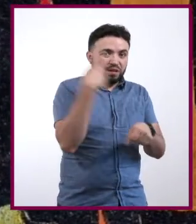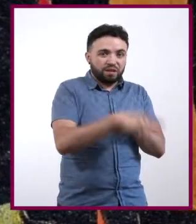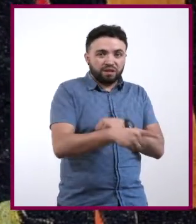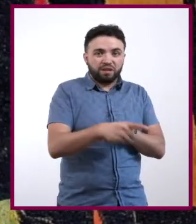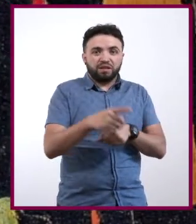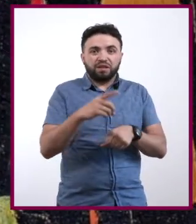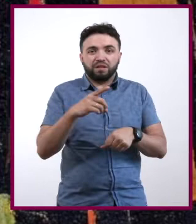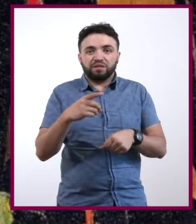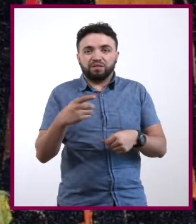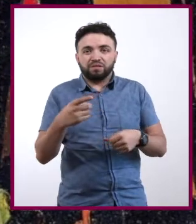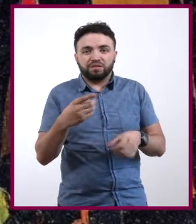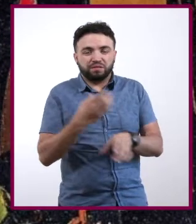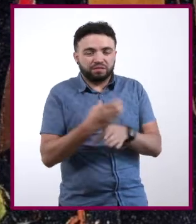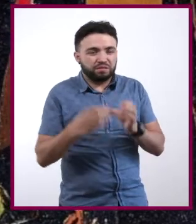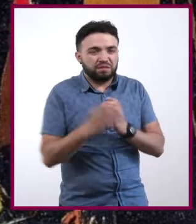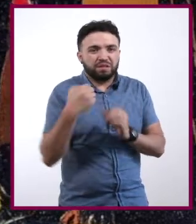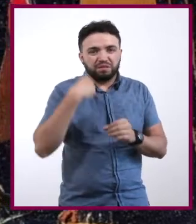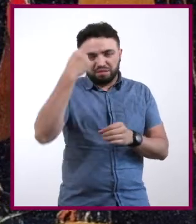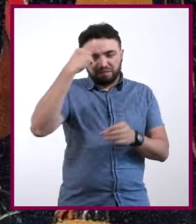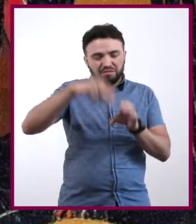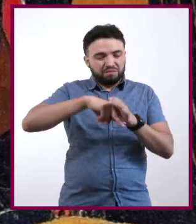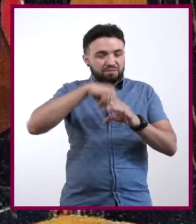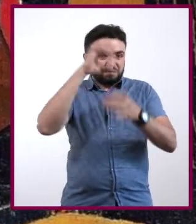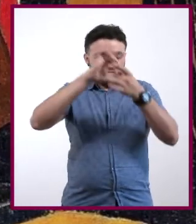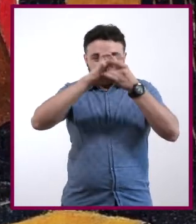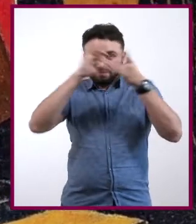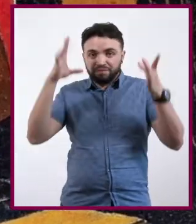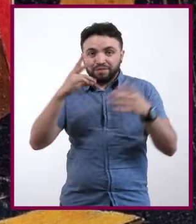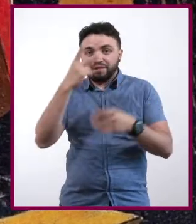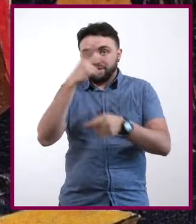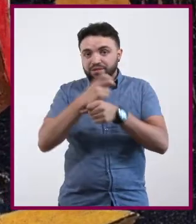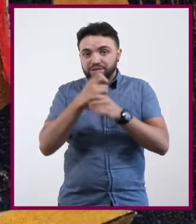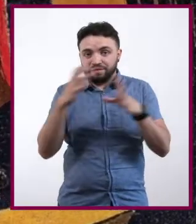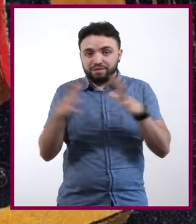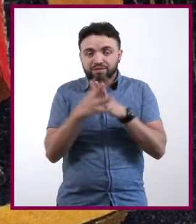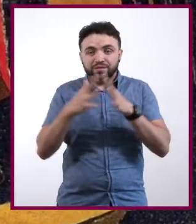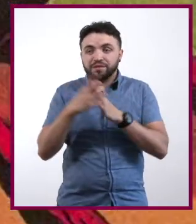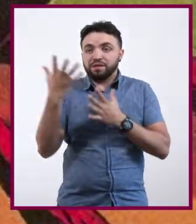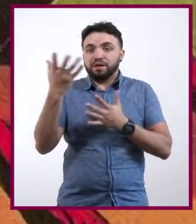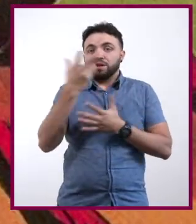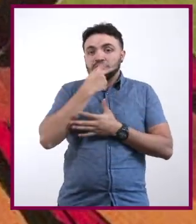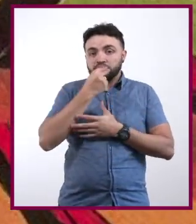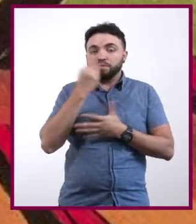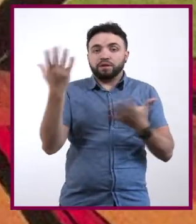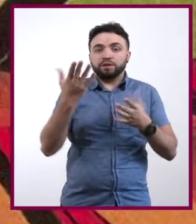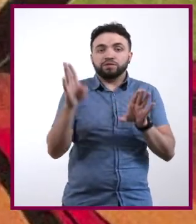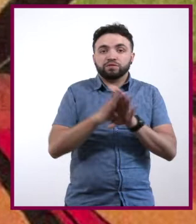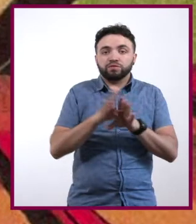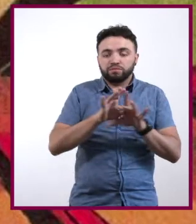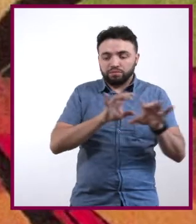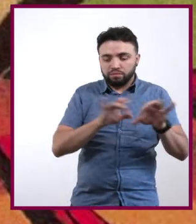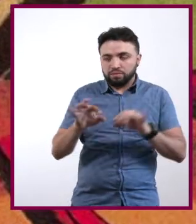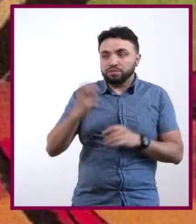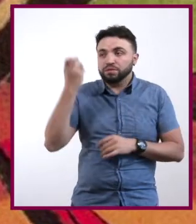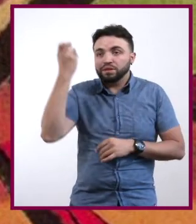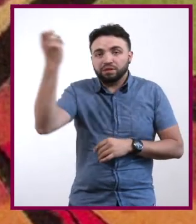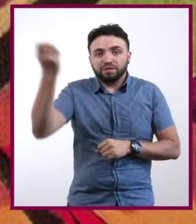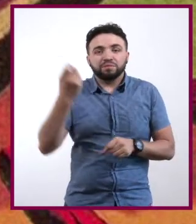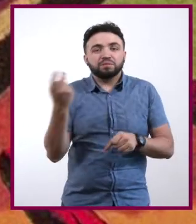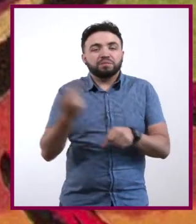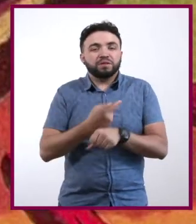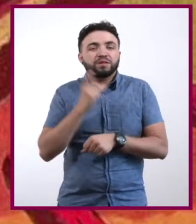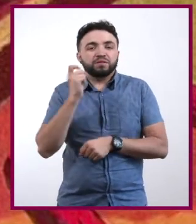violencia, de la sinrazón de la Segunda Guerra Mundial, Tamayo la decodifica como una